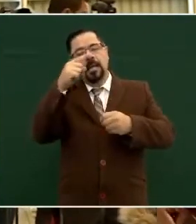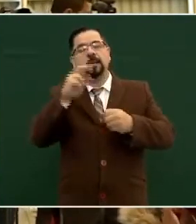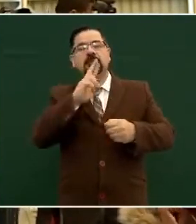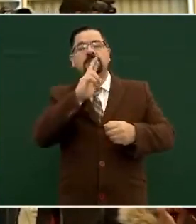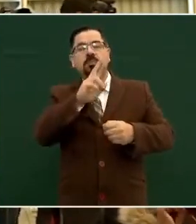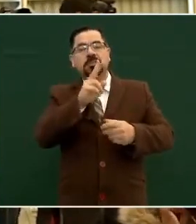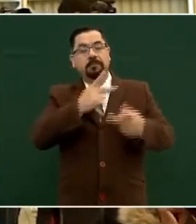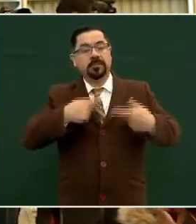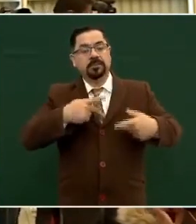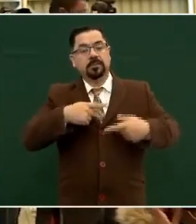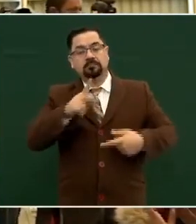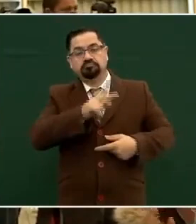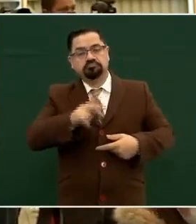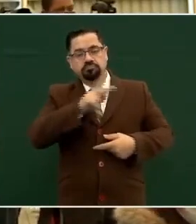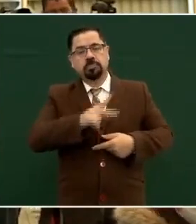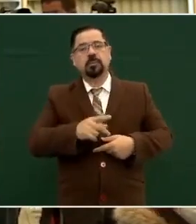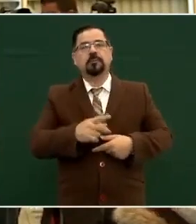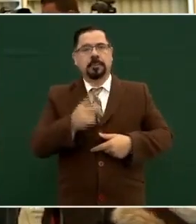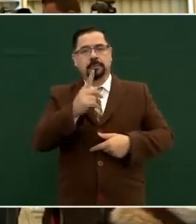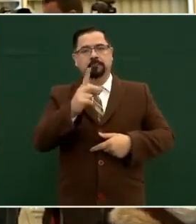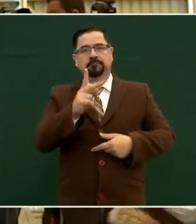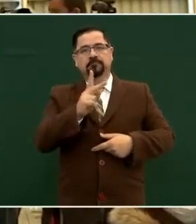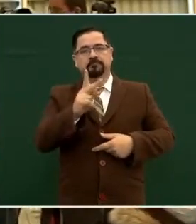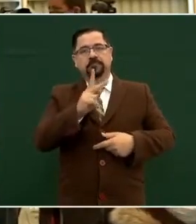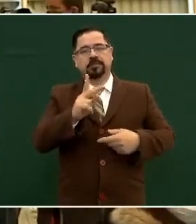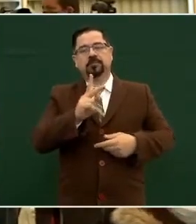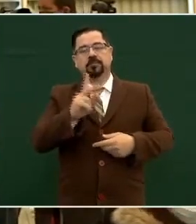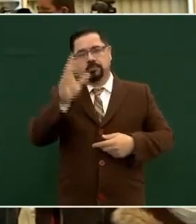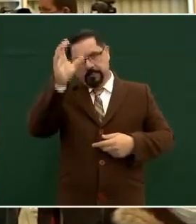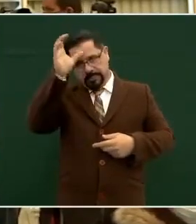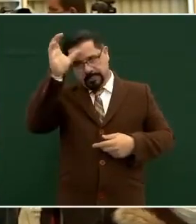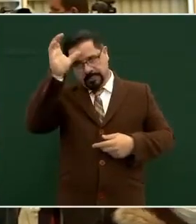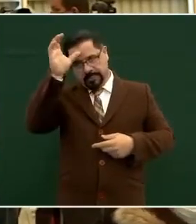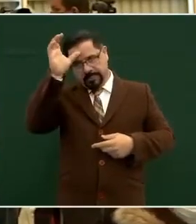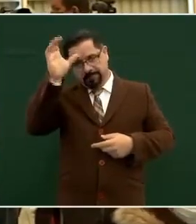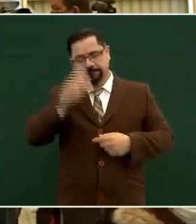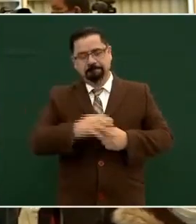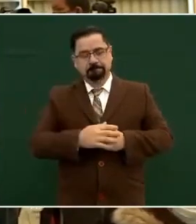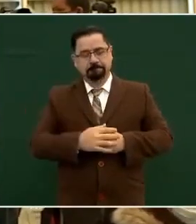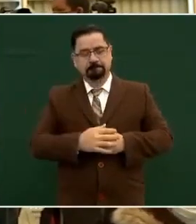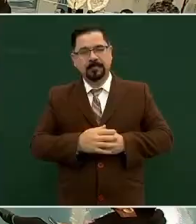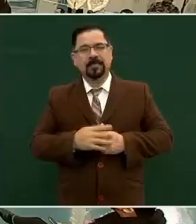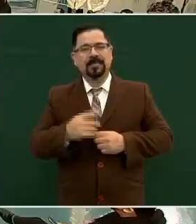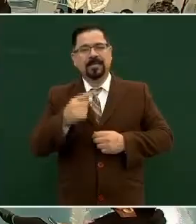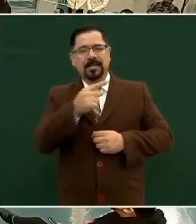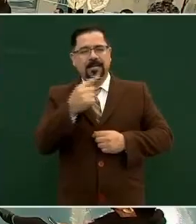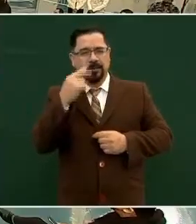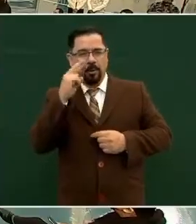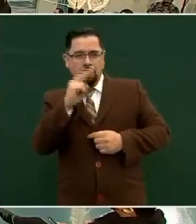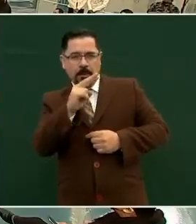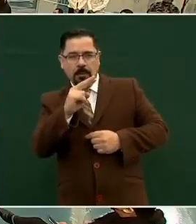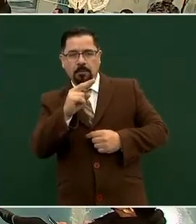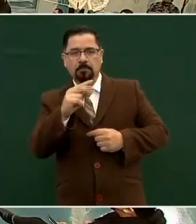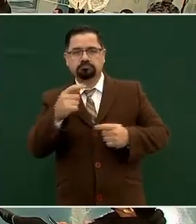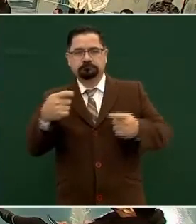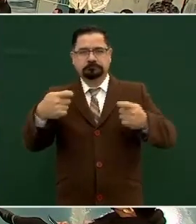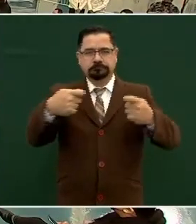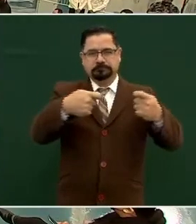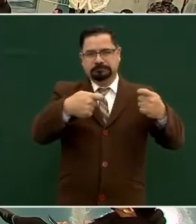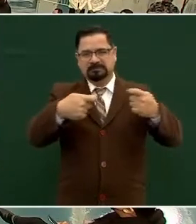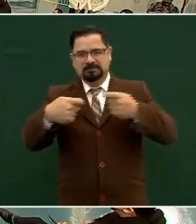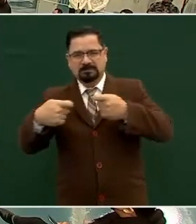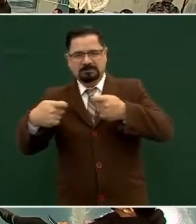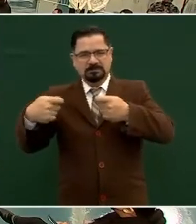mineral. Y en esta situación, bueno, he visto yo con atención jaloneo, por no llamarle de otra manera, que